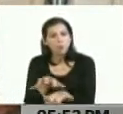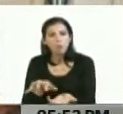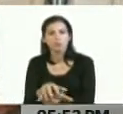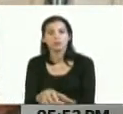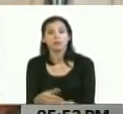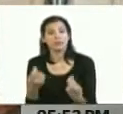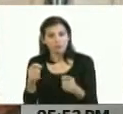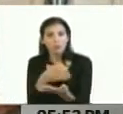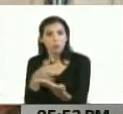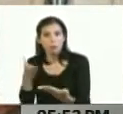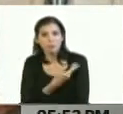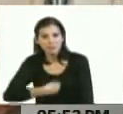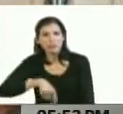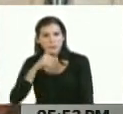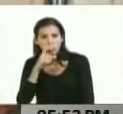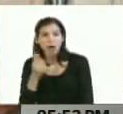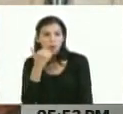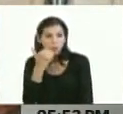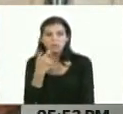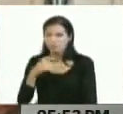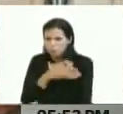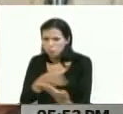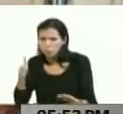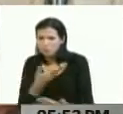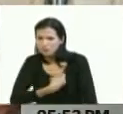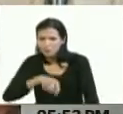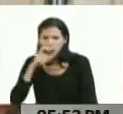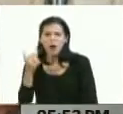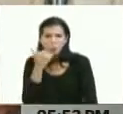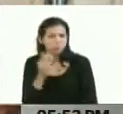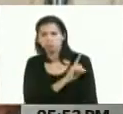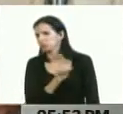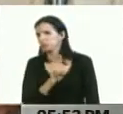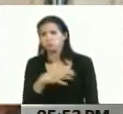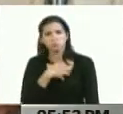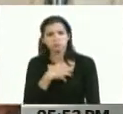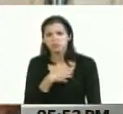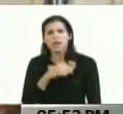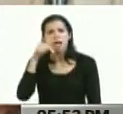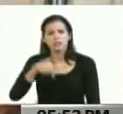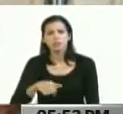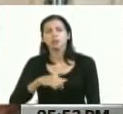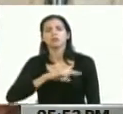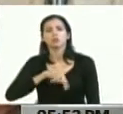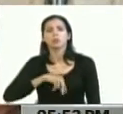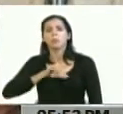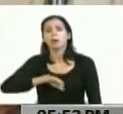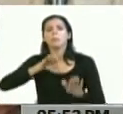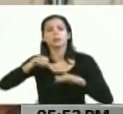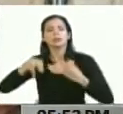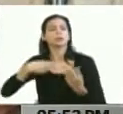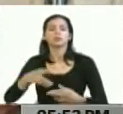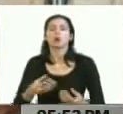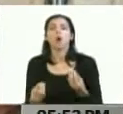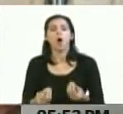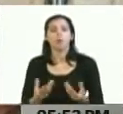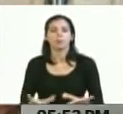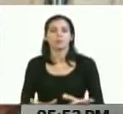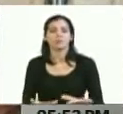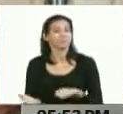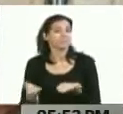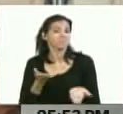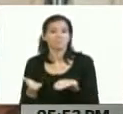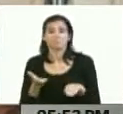al presidente Nicolás Maduro por la fuerza y no lo van a lograr. Aquí nosotros vamos a defender esta revolución. ¿Y cómo lo estamos haciendo? Dando el